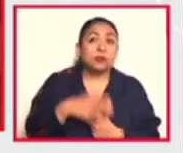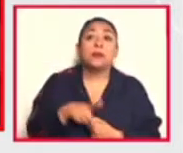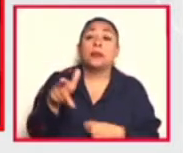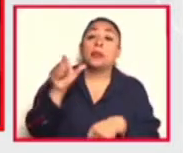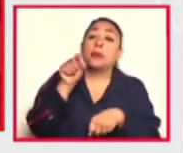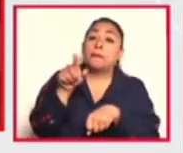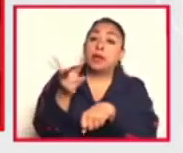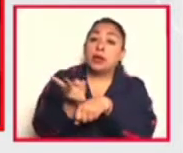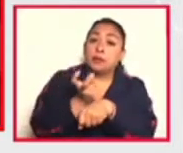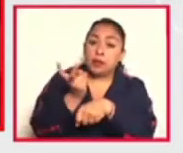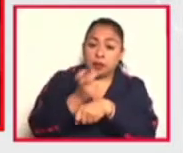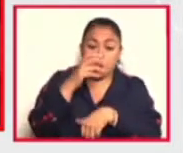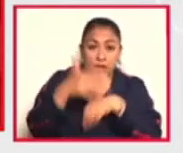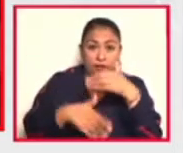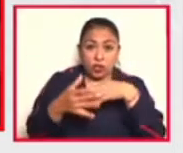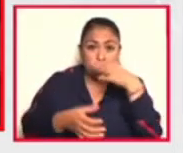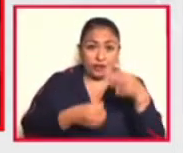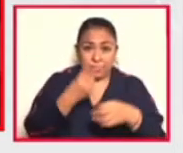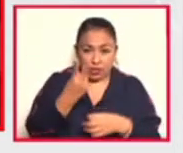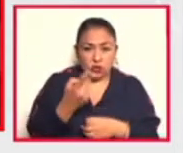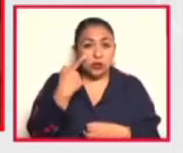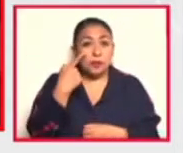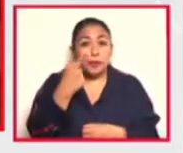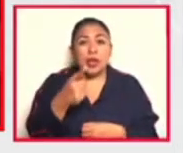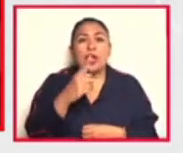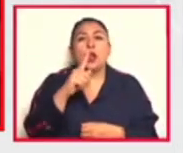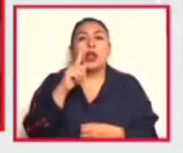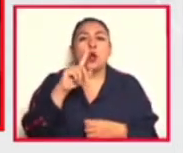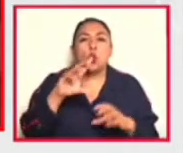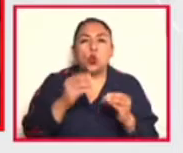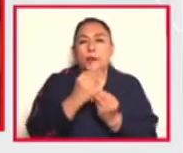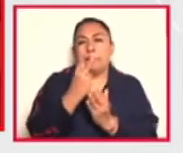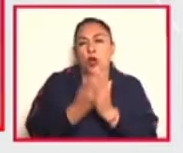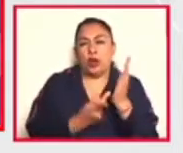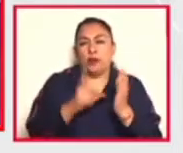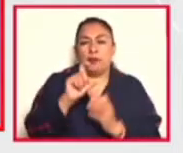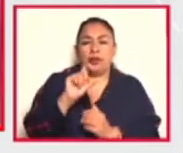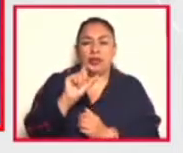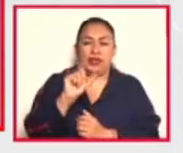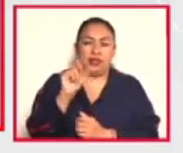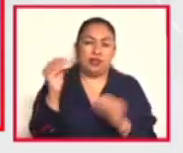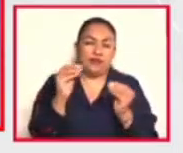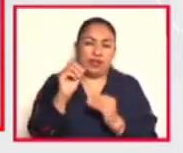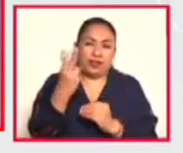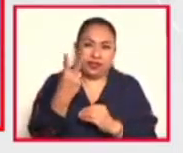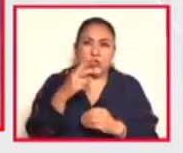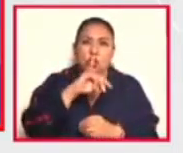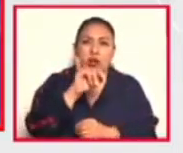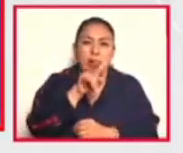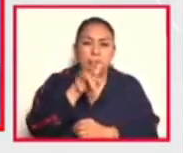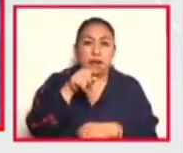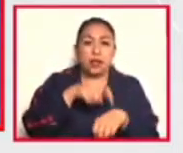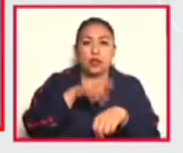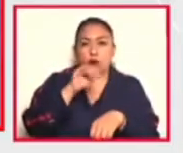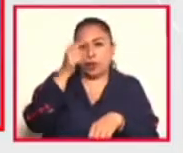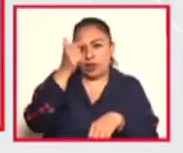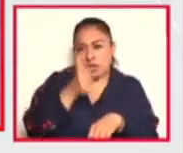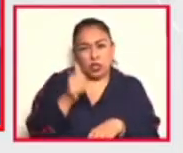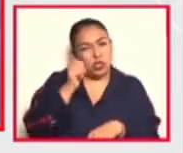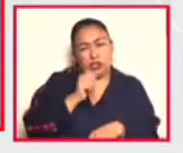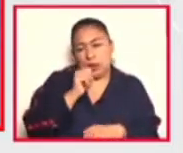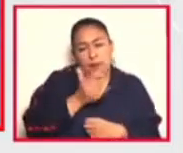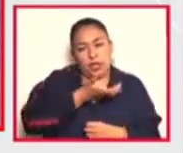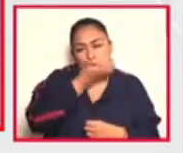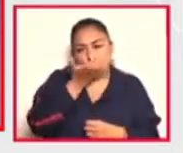que al término de este espacio informativo no se pierdan a Javier Aranda Luna en Debate 22. Esto es a las 9 de la noche, como siempre, como de costumbre. Va